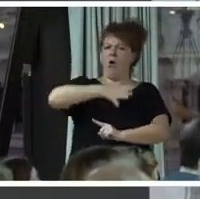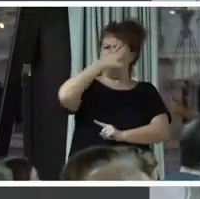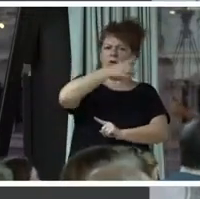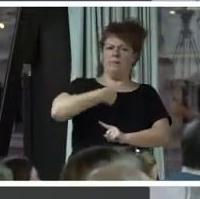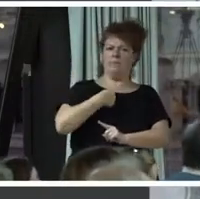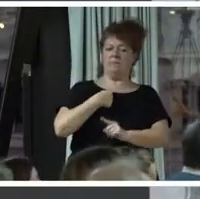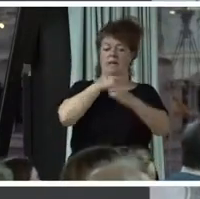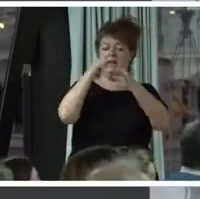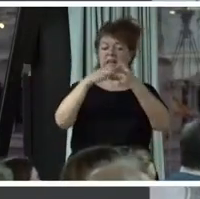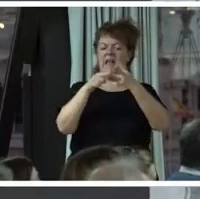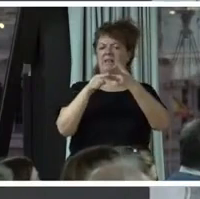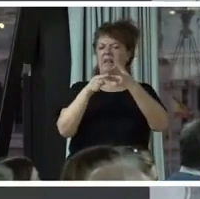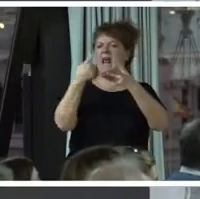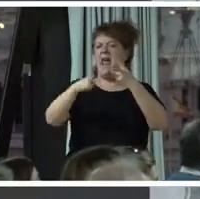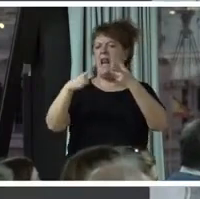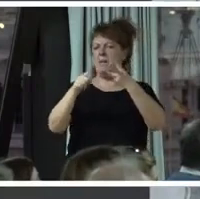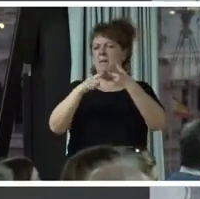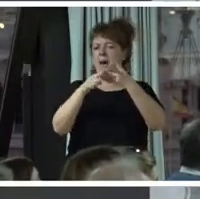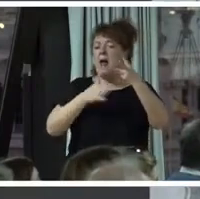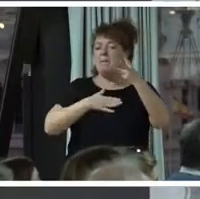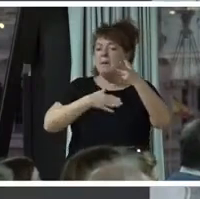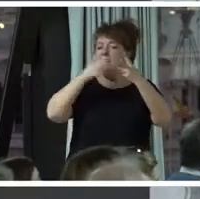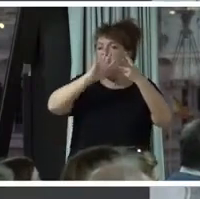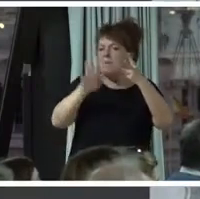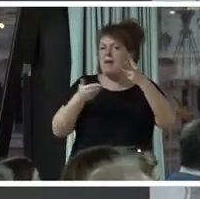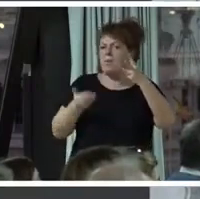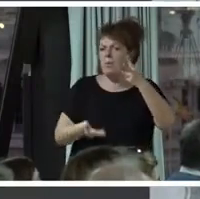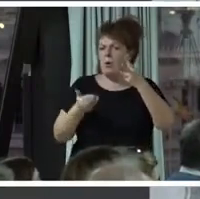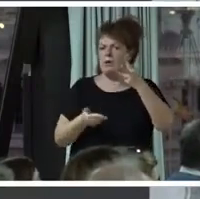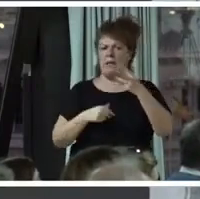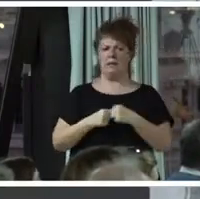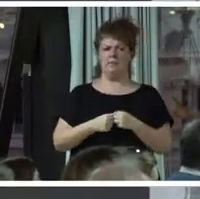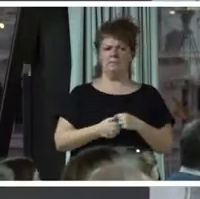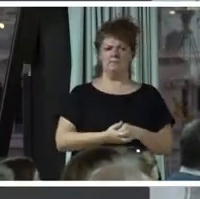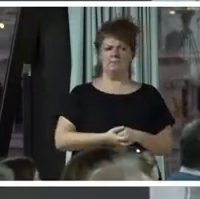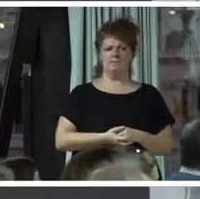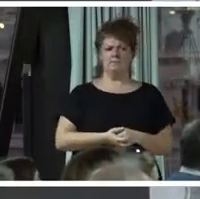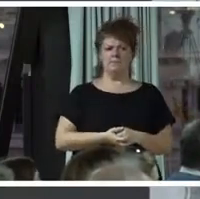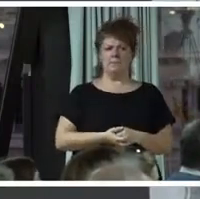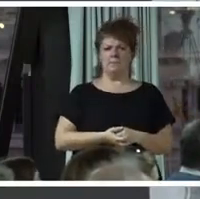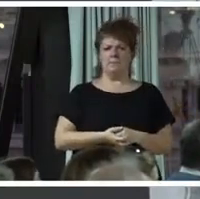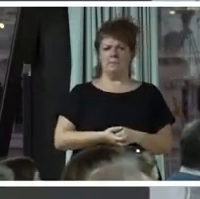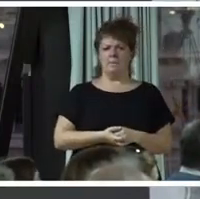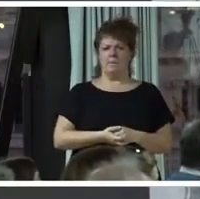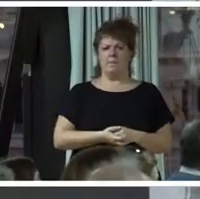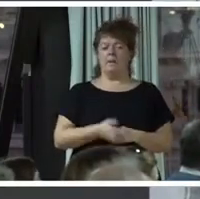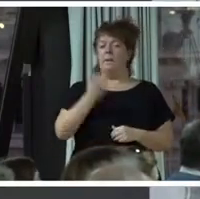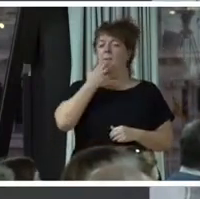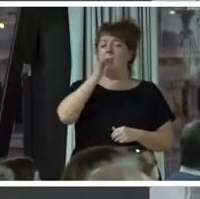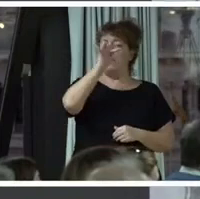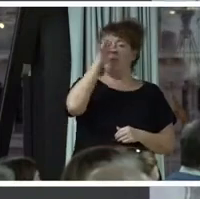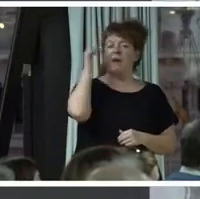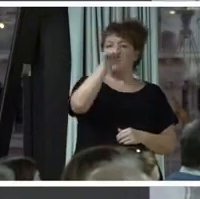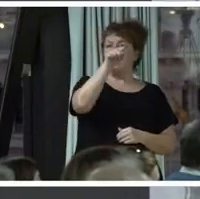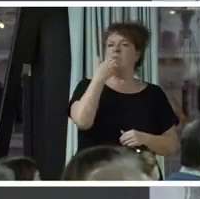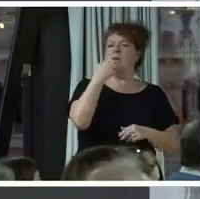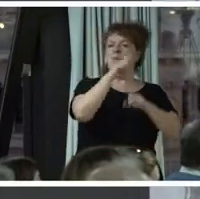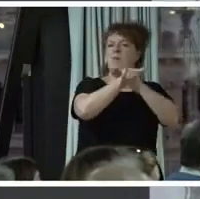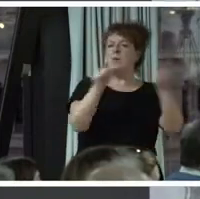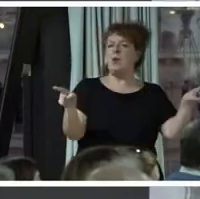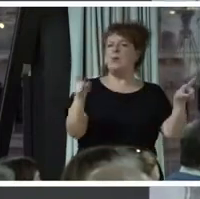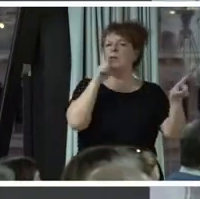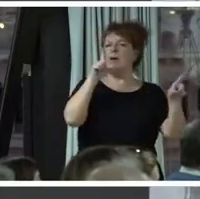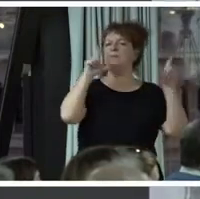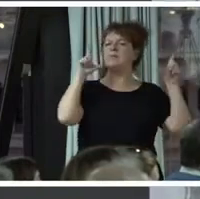que es el tercer elemento que a mí me parece super importante de señalar lo que estamos viendo en Francia con la prohibición de la